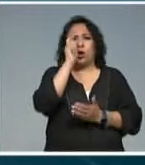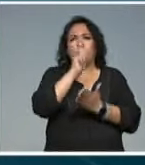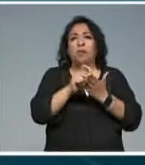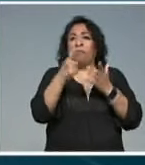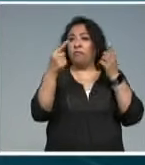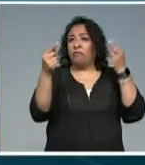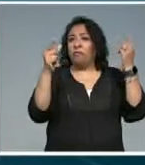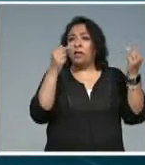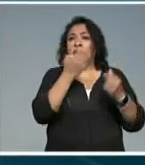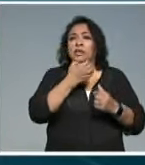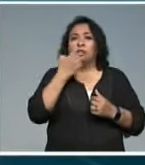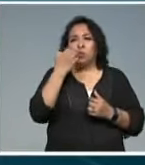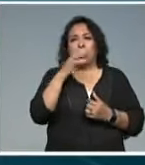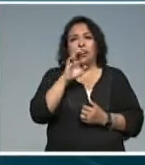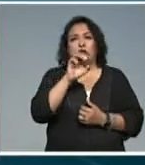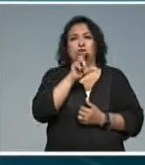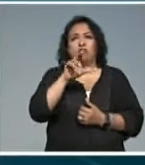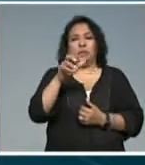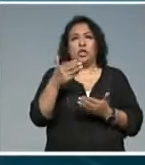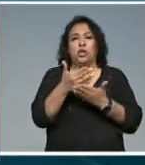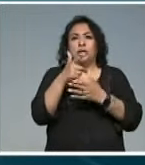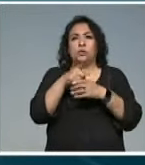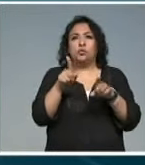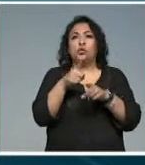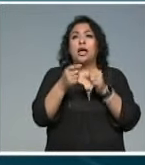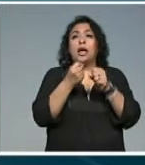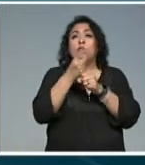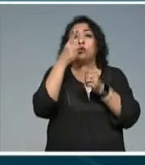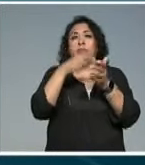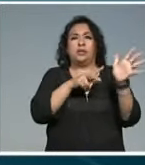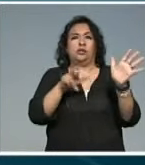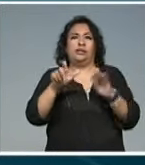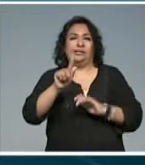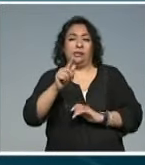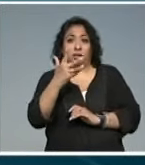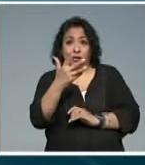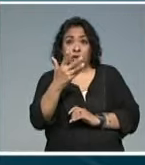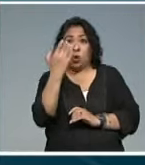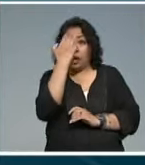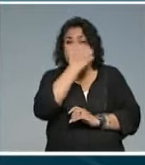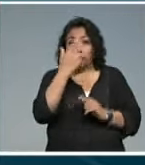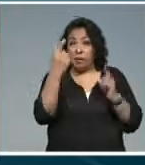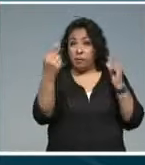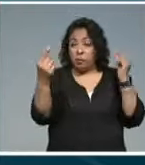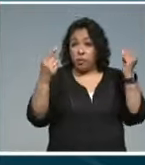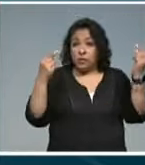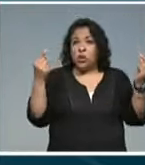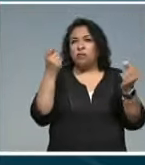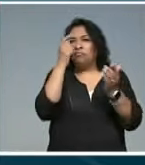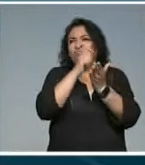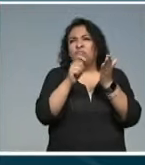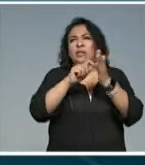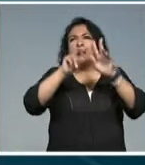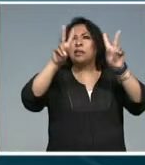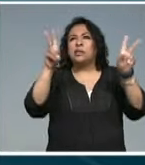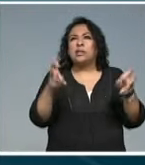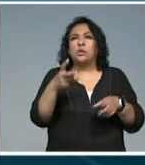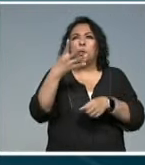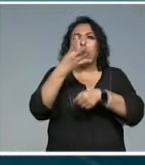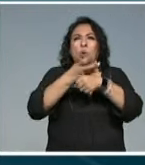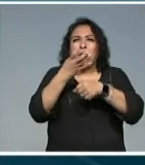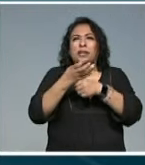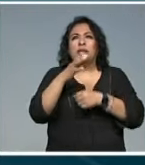del Conservatorio Nacional de Música en 1875. Para su examen profesional, escribió la obra titulada